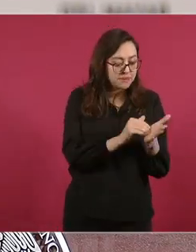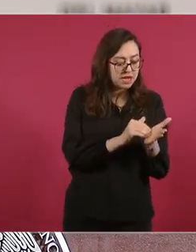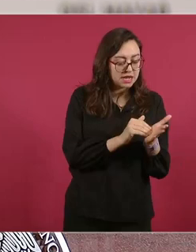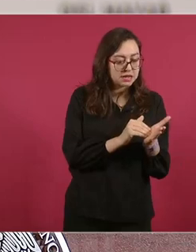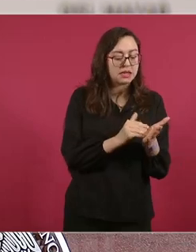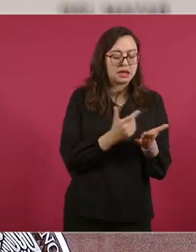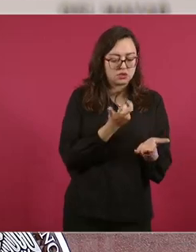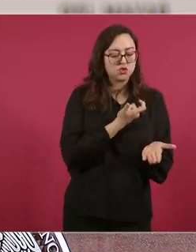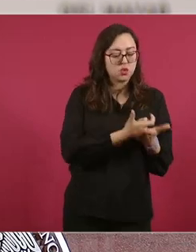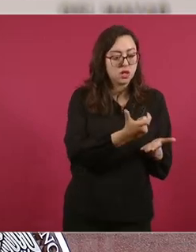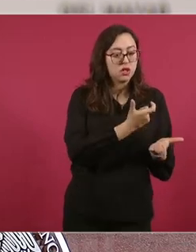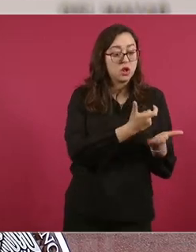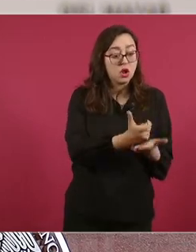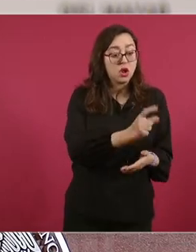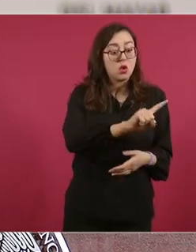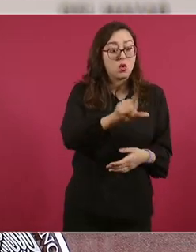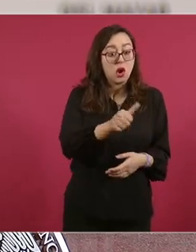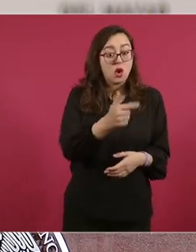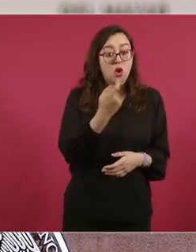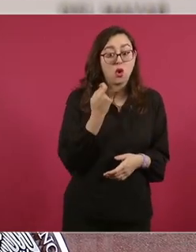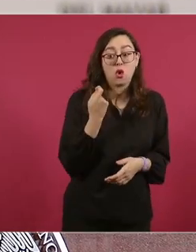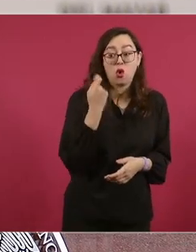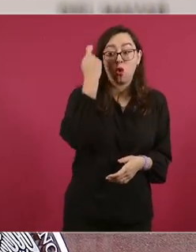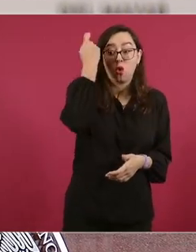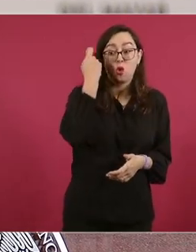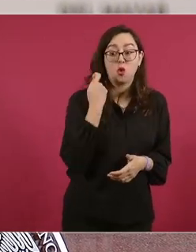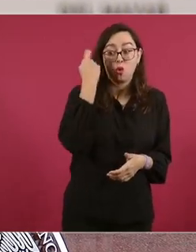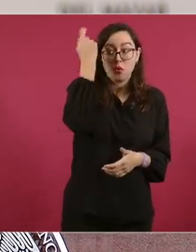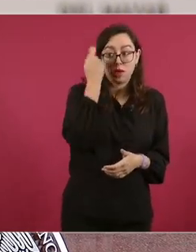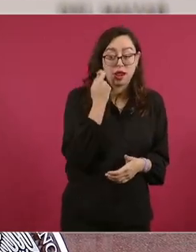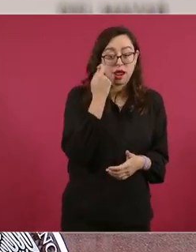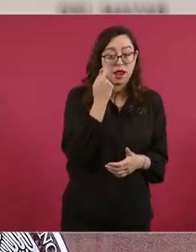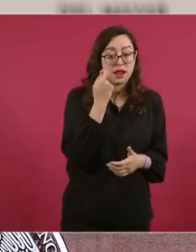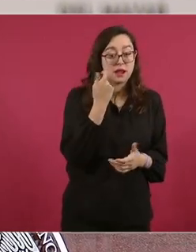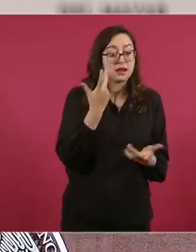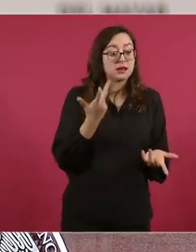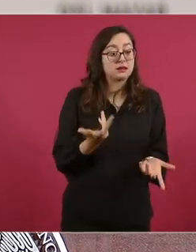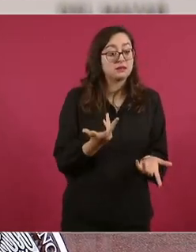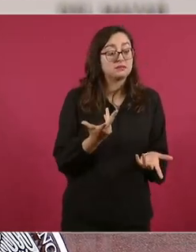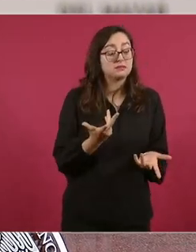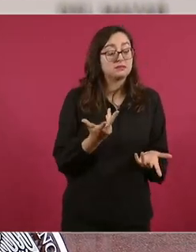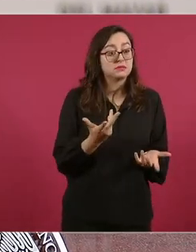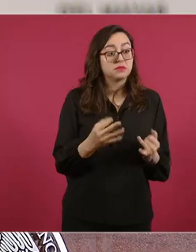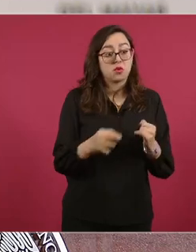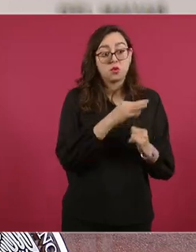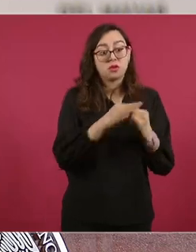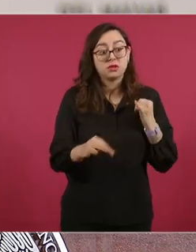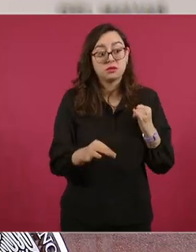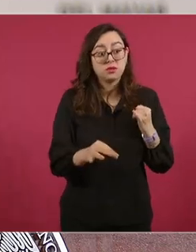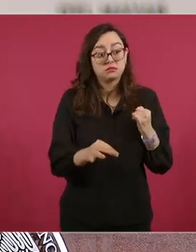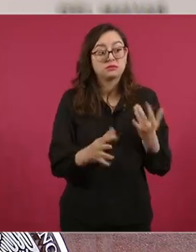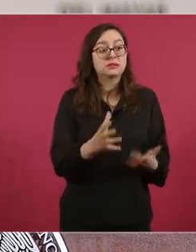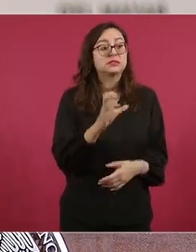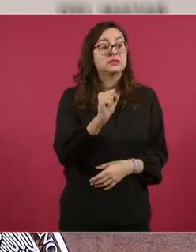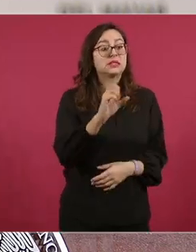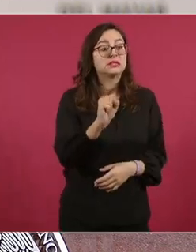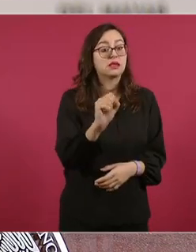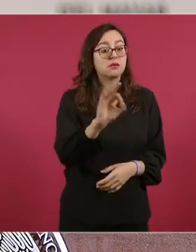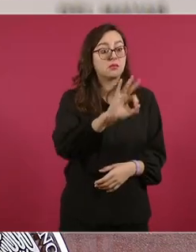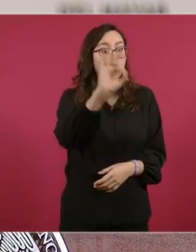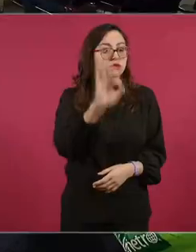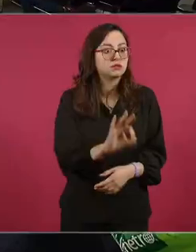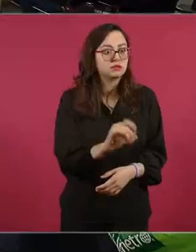estaban yendo, en el caso de los trabajadores al servicio del Estado, con el 60% de ese monto. Ya no